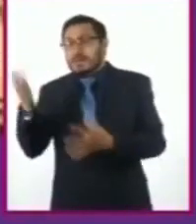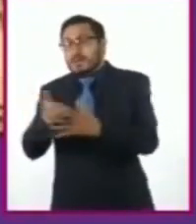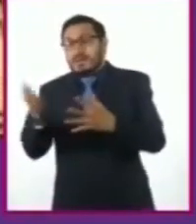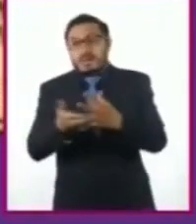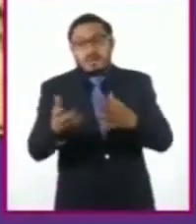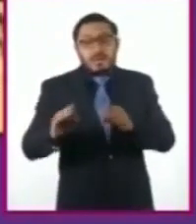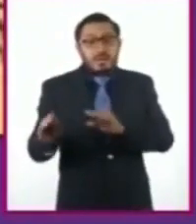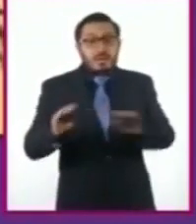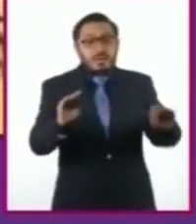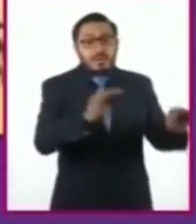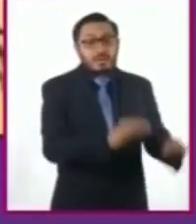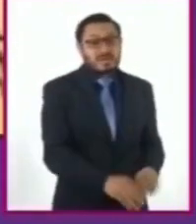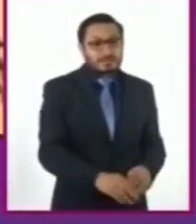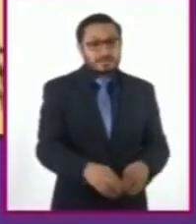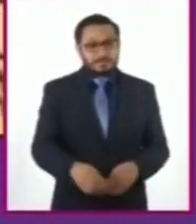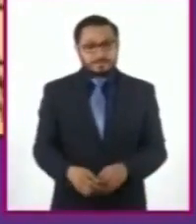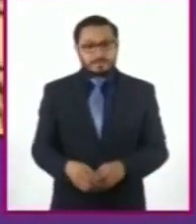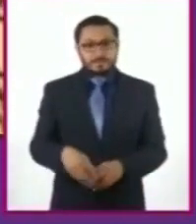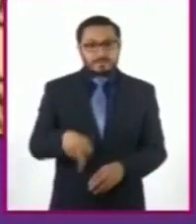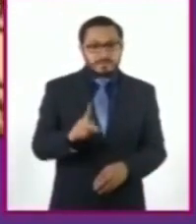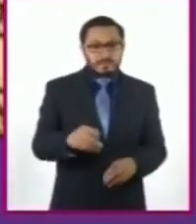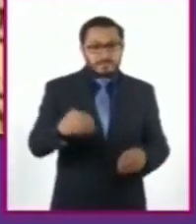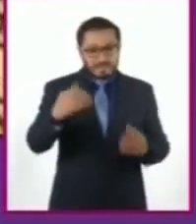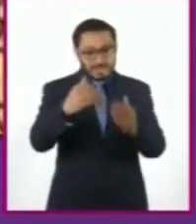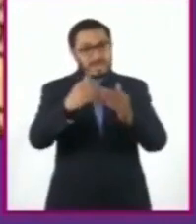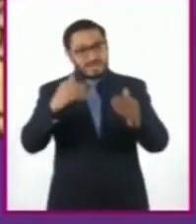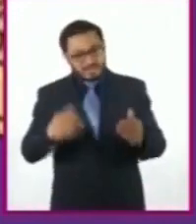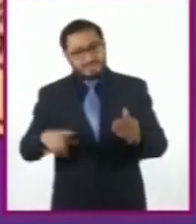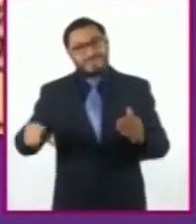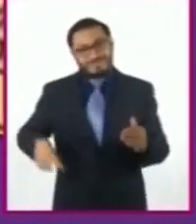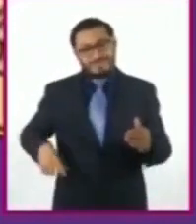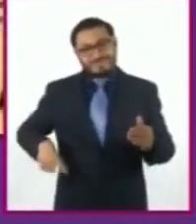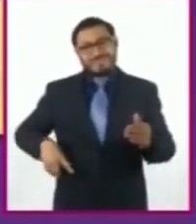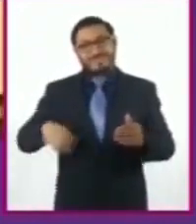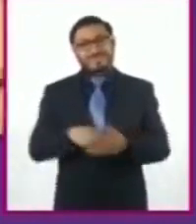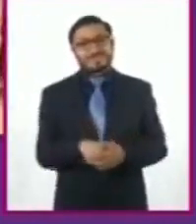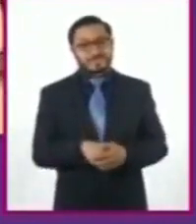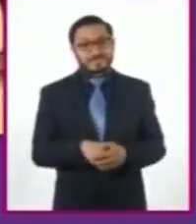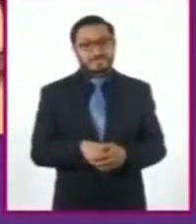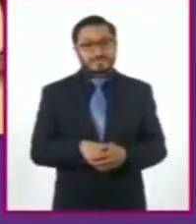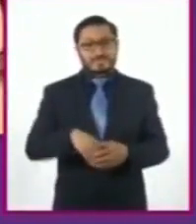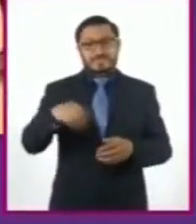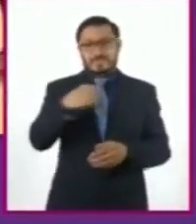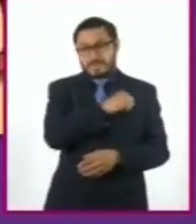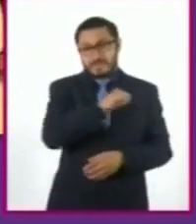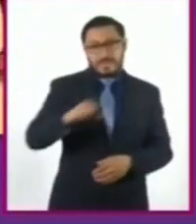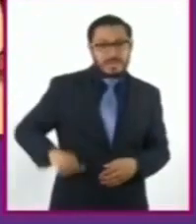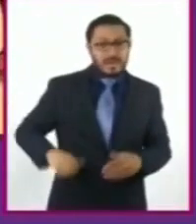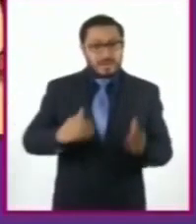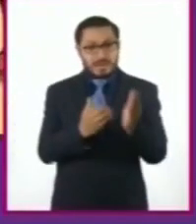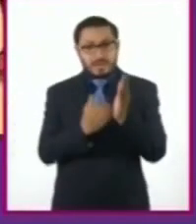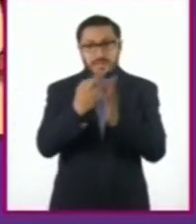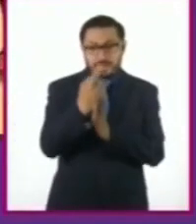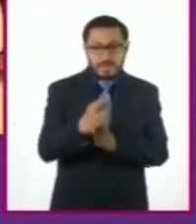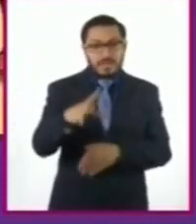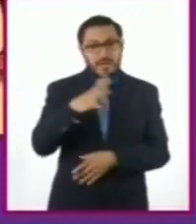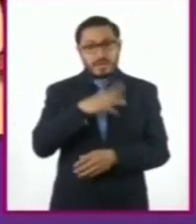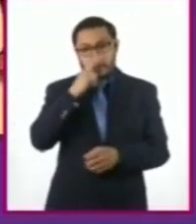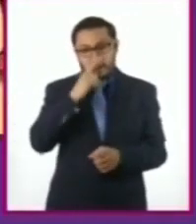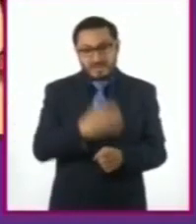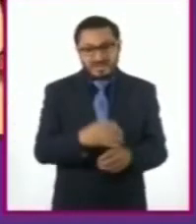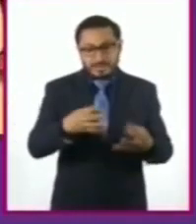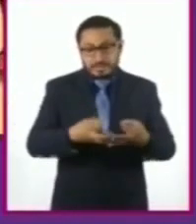clara, pero su alcance era menor al del gobernador. El alcalde mayor tenía a su cargo un